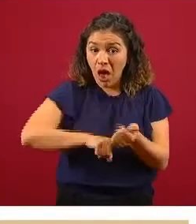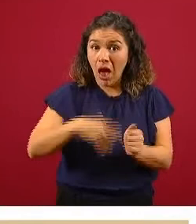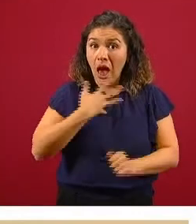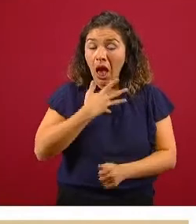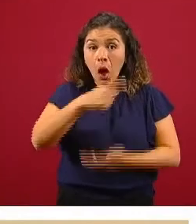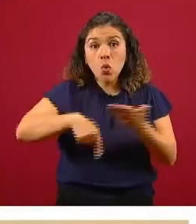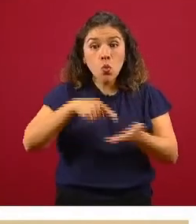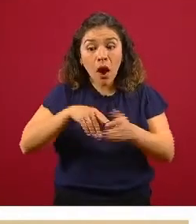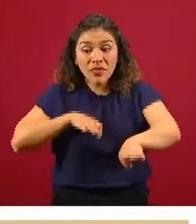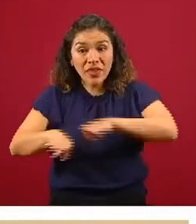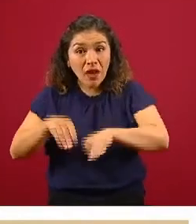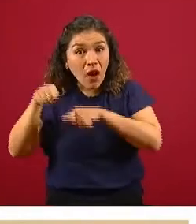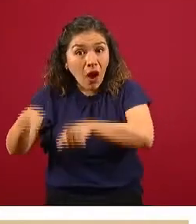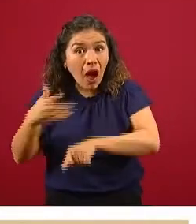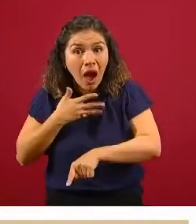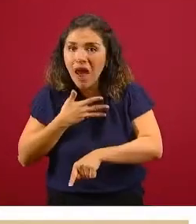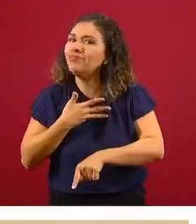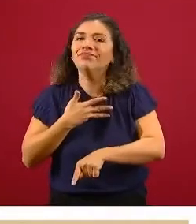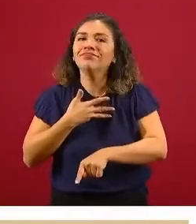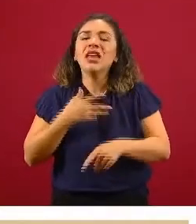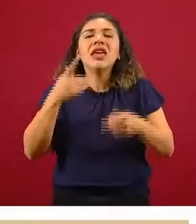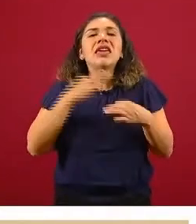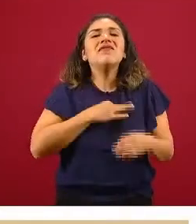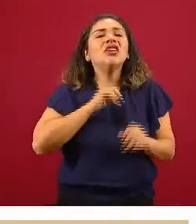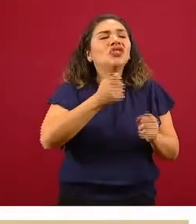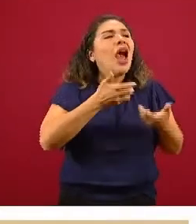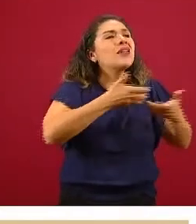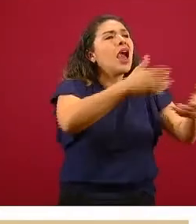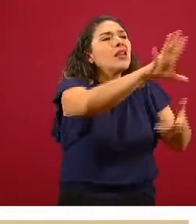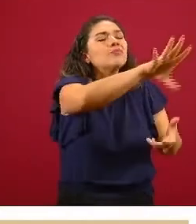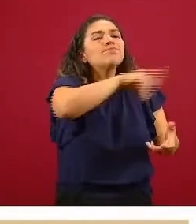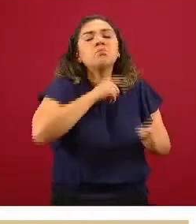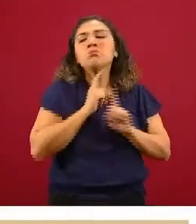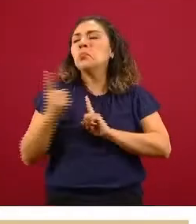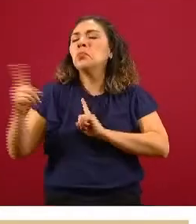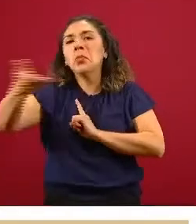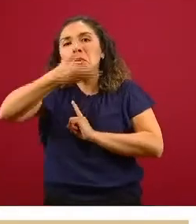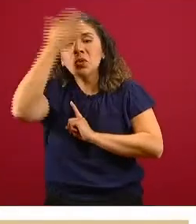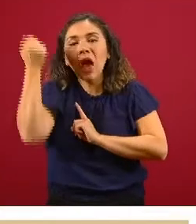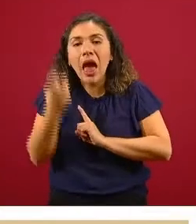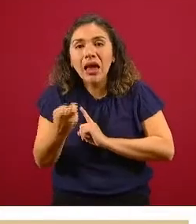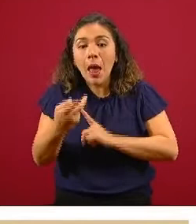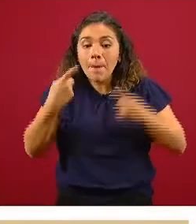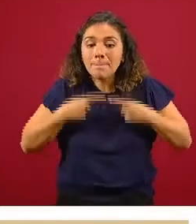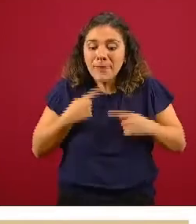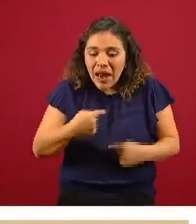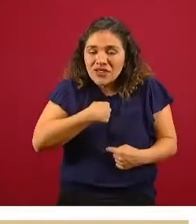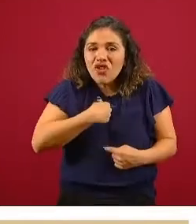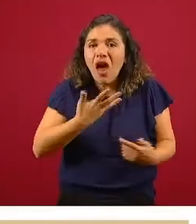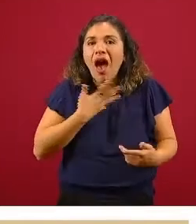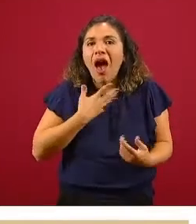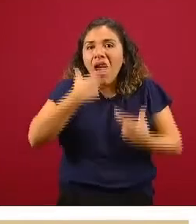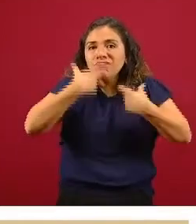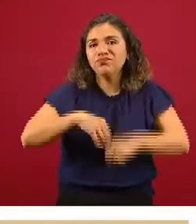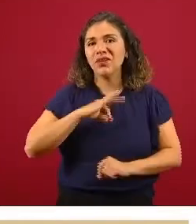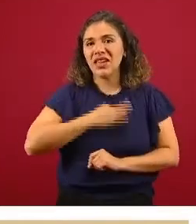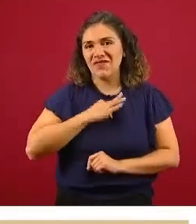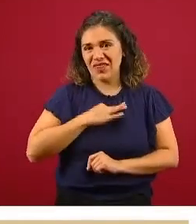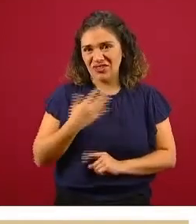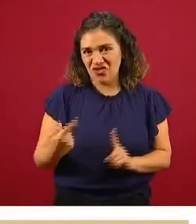los lugares de trabajo, la infección la traemos de la calle principalmente, lo trae la persona,